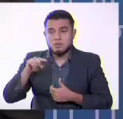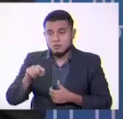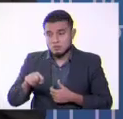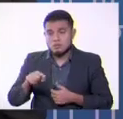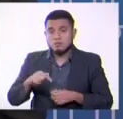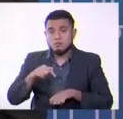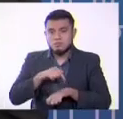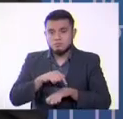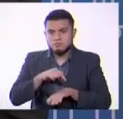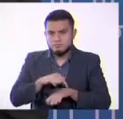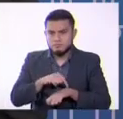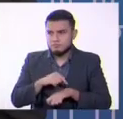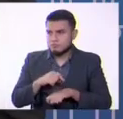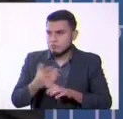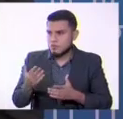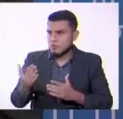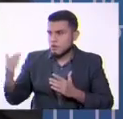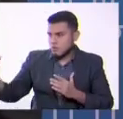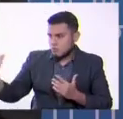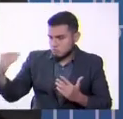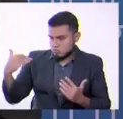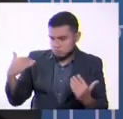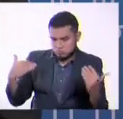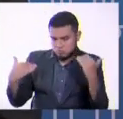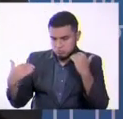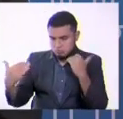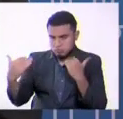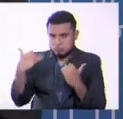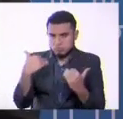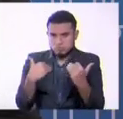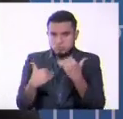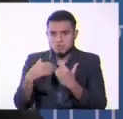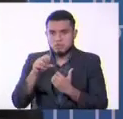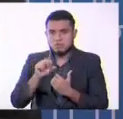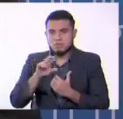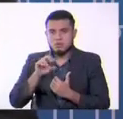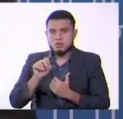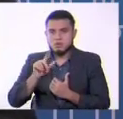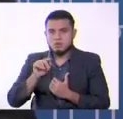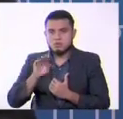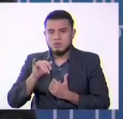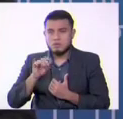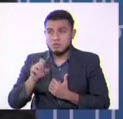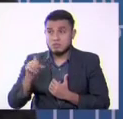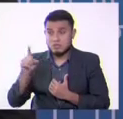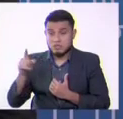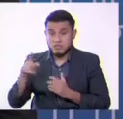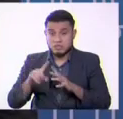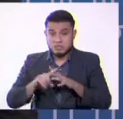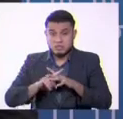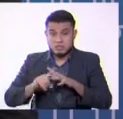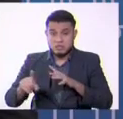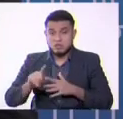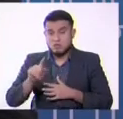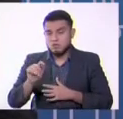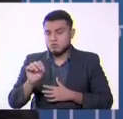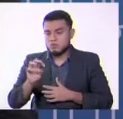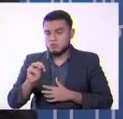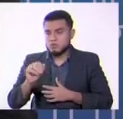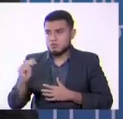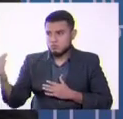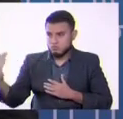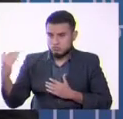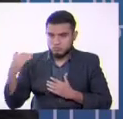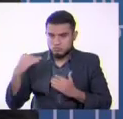de recepción para migrantes sirio-libaneses que vienen huyendo, como ya hemos dicho, del Imperio Otomano, sobre